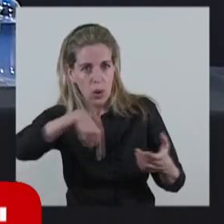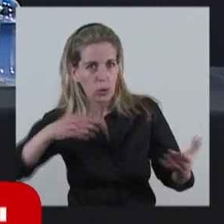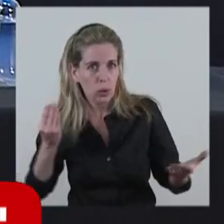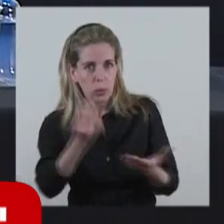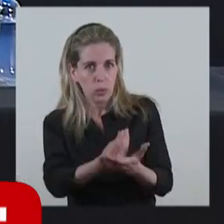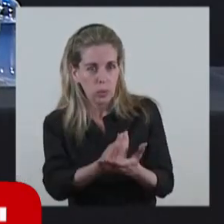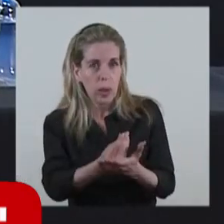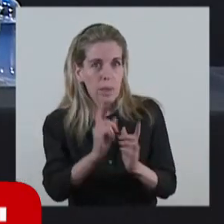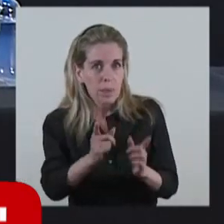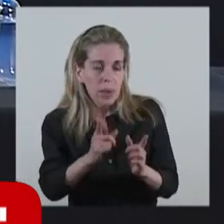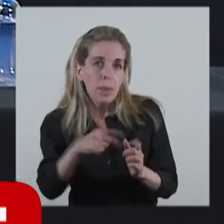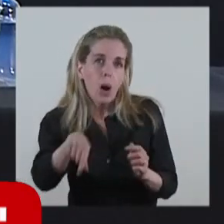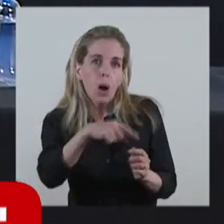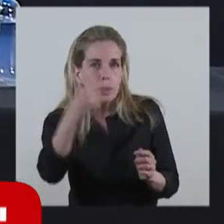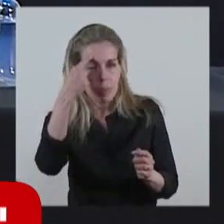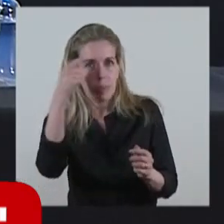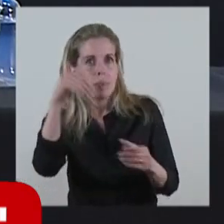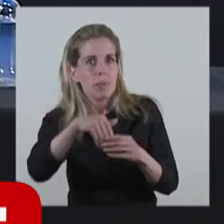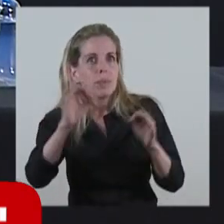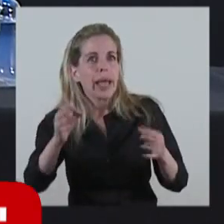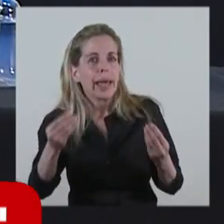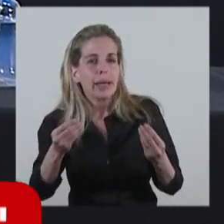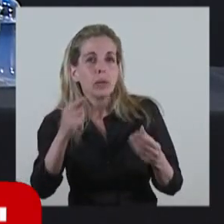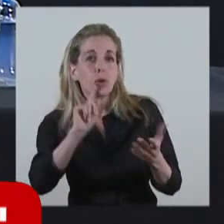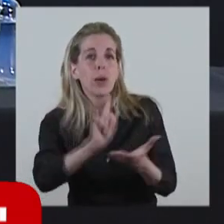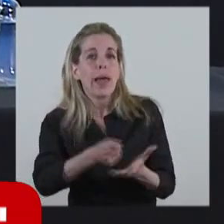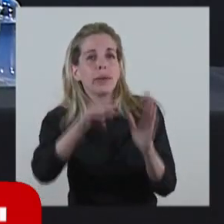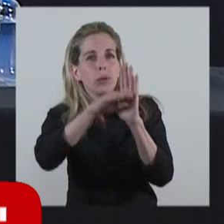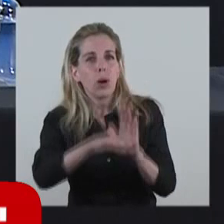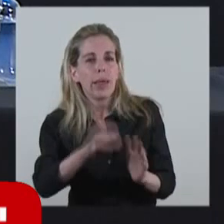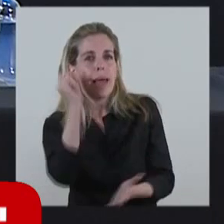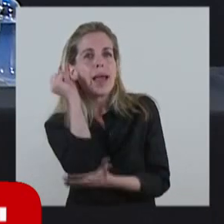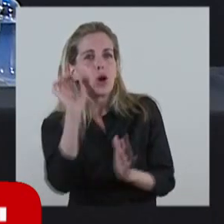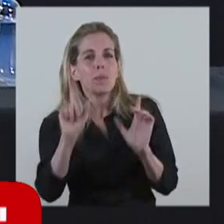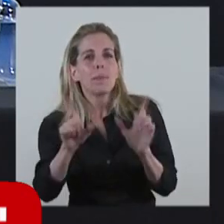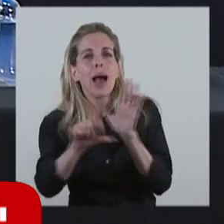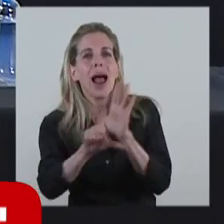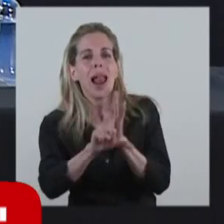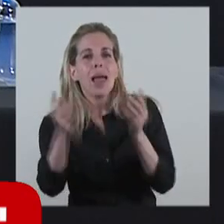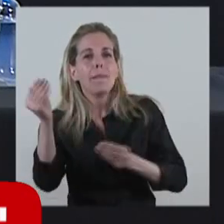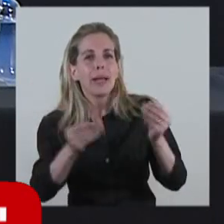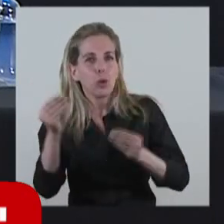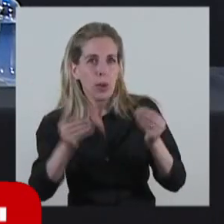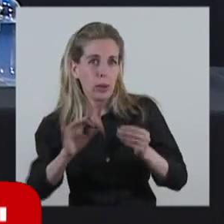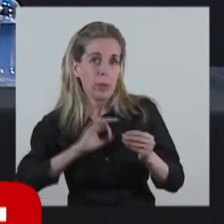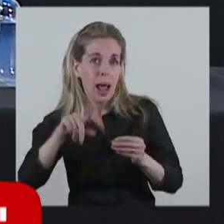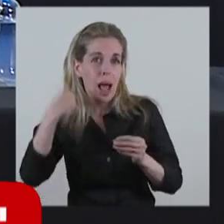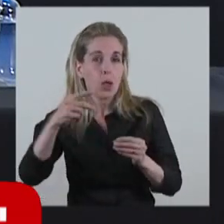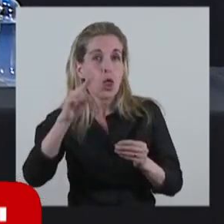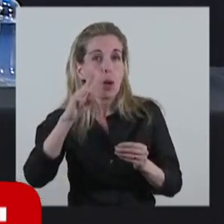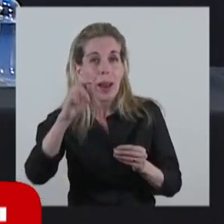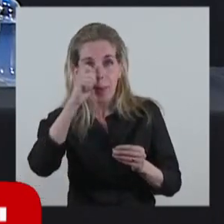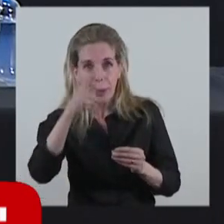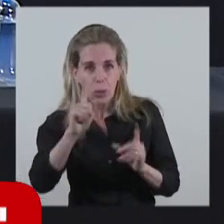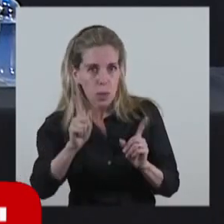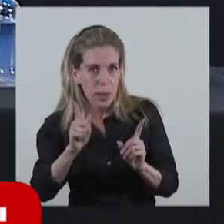parte de lo que hemos incluido en el marco macroeconómico de la Ley de Presupuesto para el año 2021. Y al